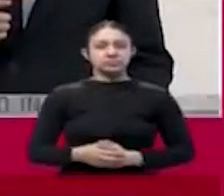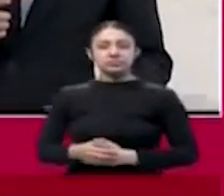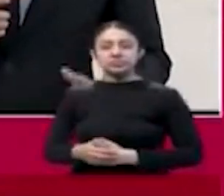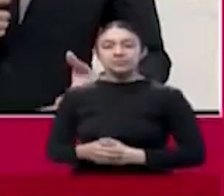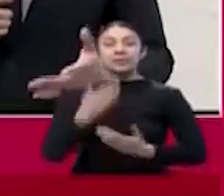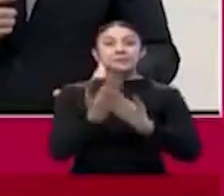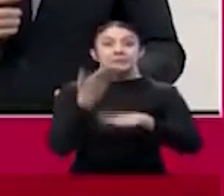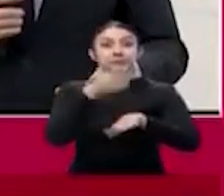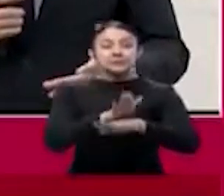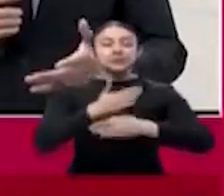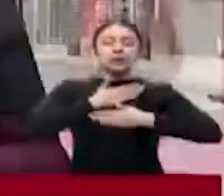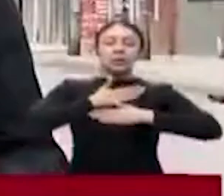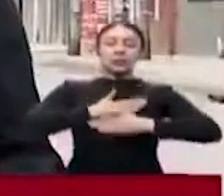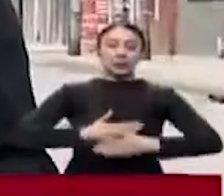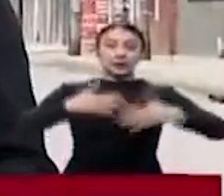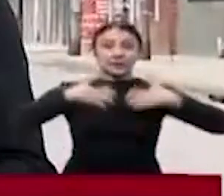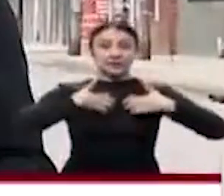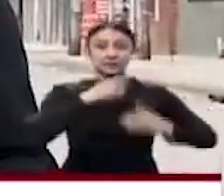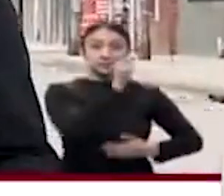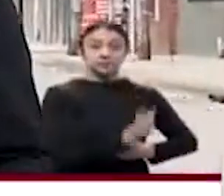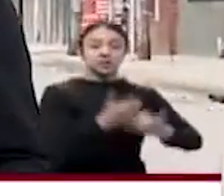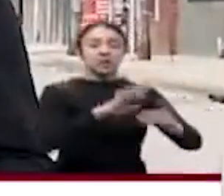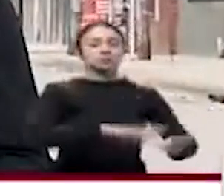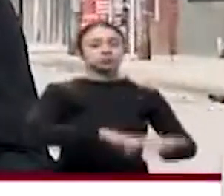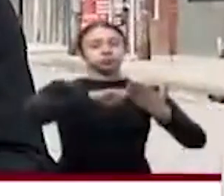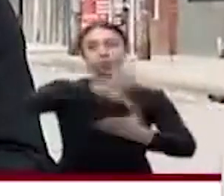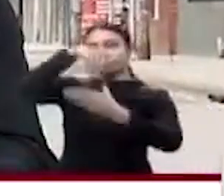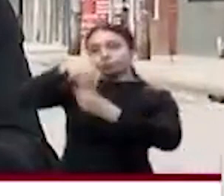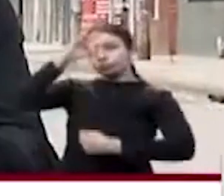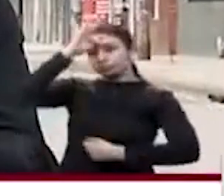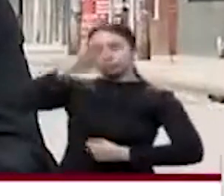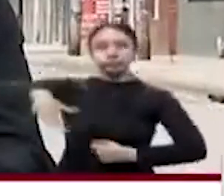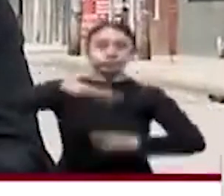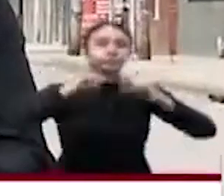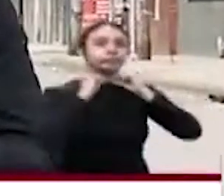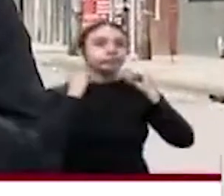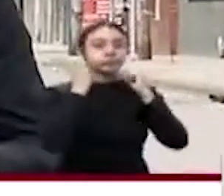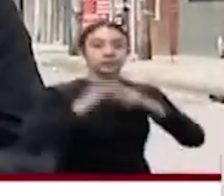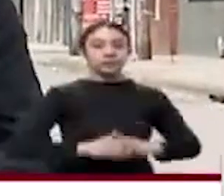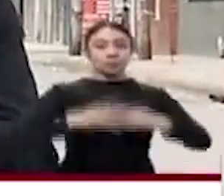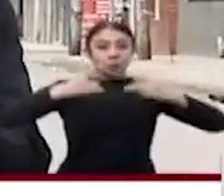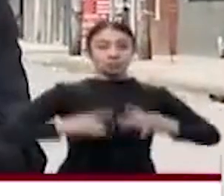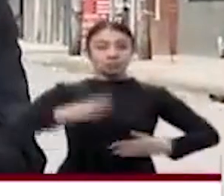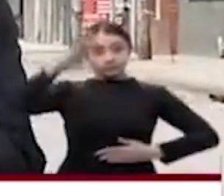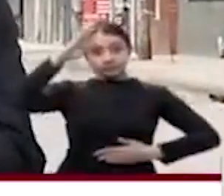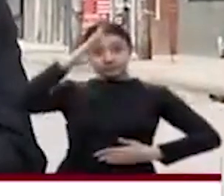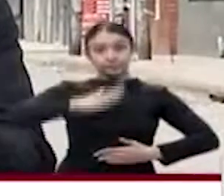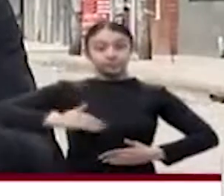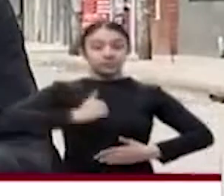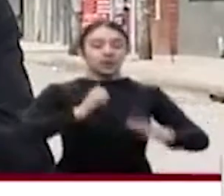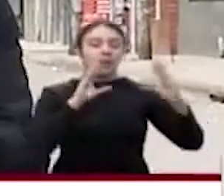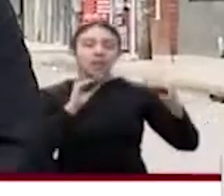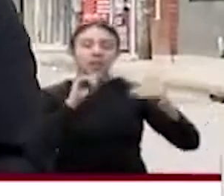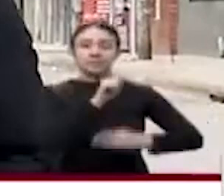Víctor, ¿qué tal? Muy buenas tardes. Afortunadamente, pues la víctima se recupera satisfactoriamente en el hospital de Engativá. Los uniformados de la SIJÍN han hablado con